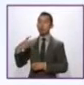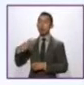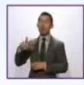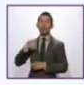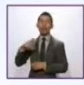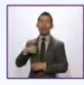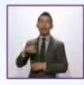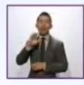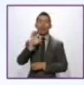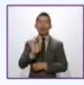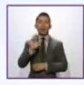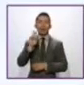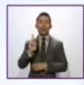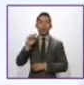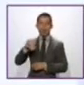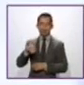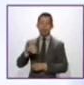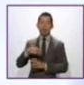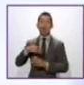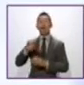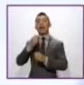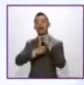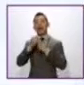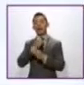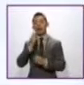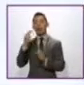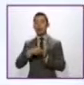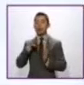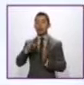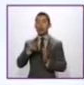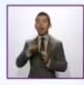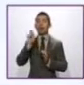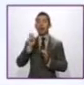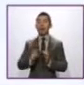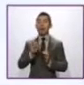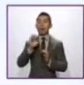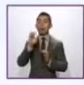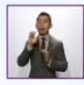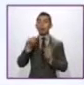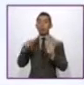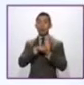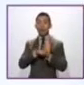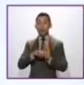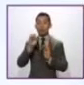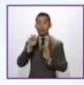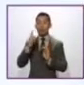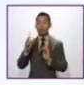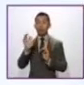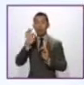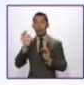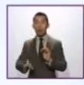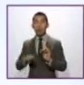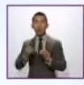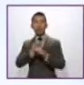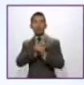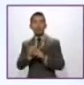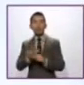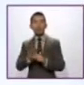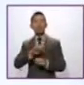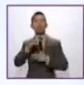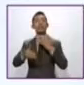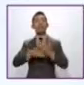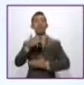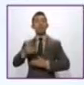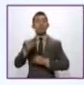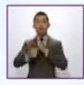Nieto y que en 2019 cayó a menos 0.1% sin pandemia y que se agudizó en